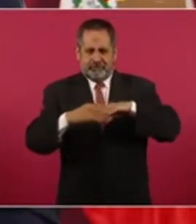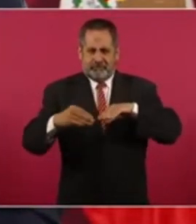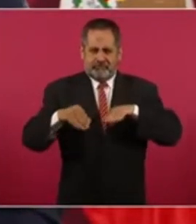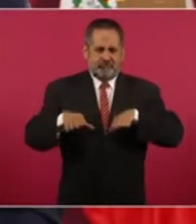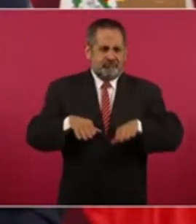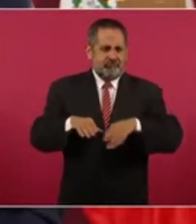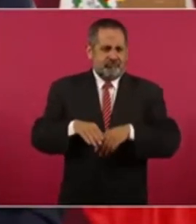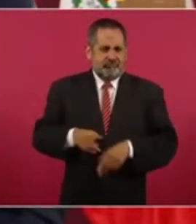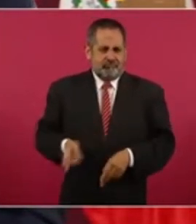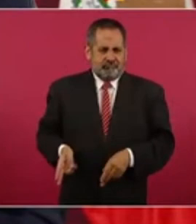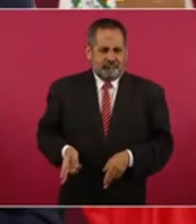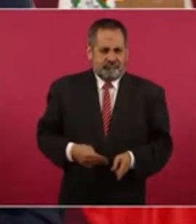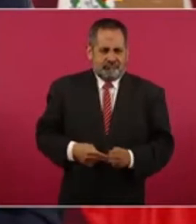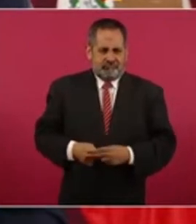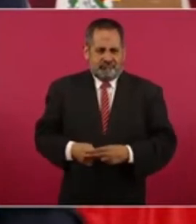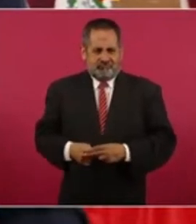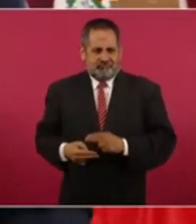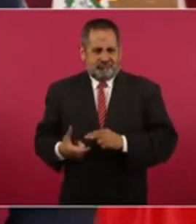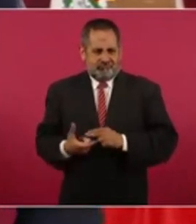cinturón